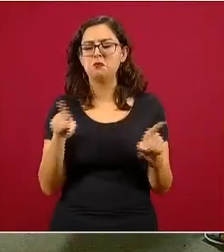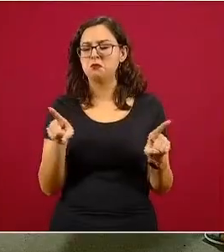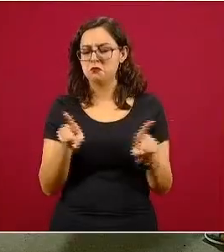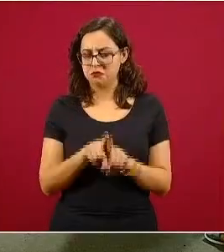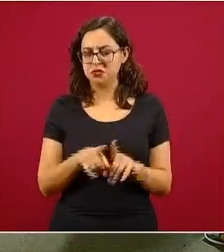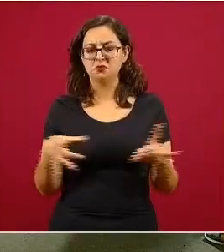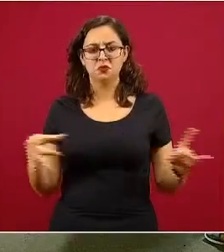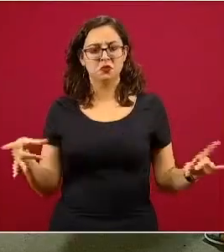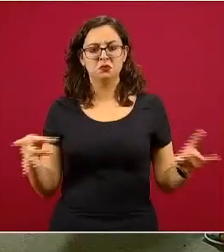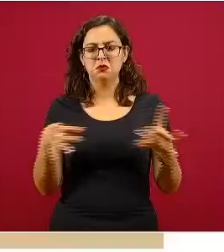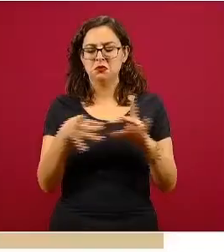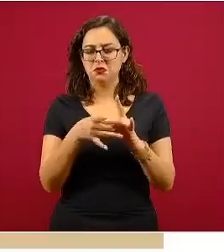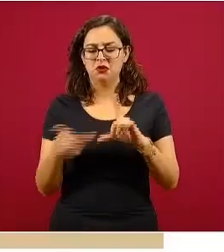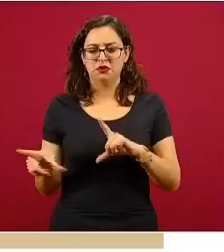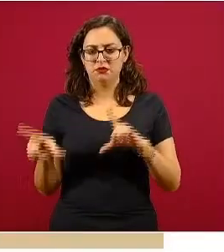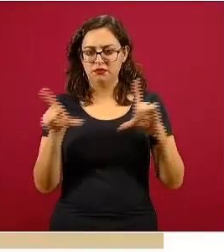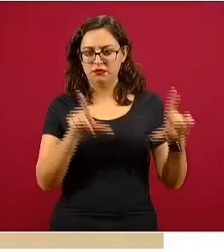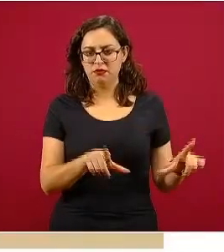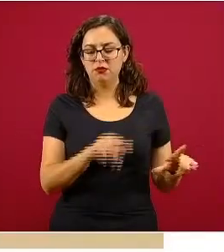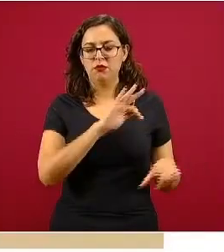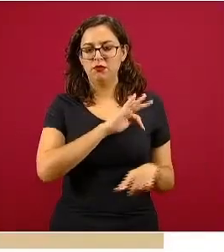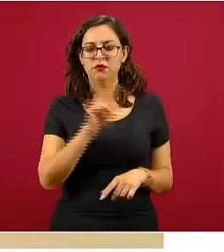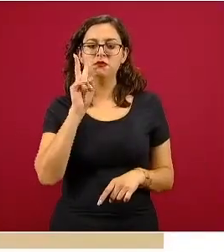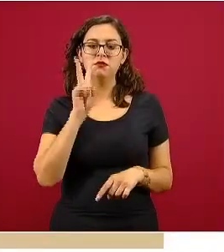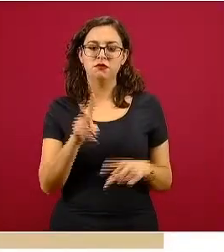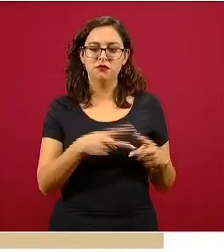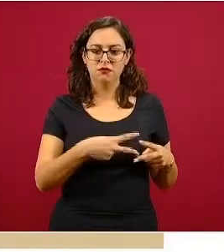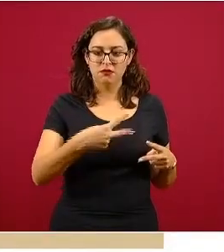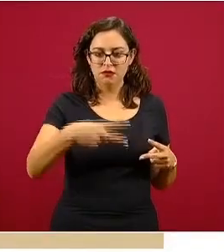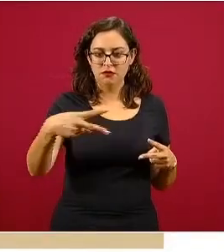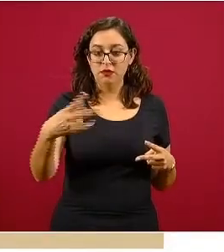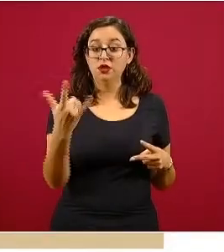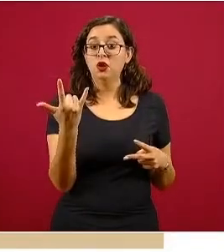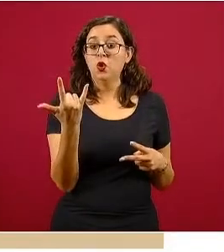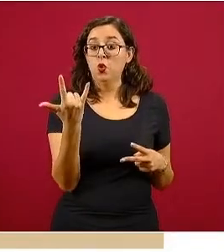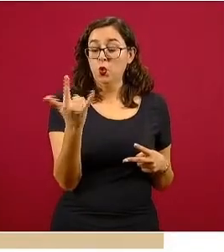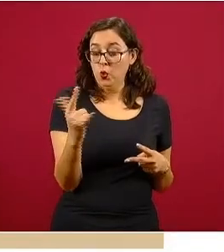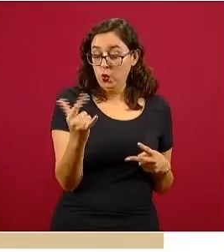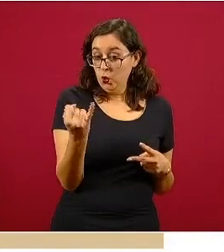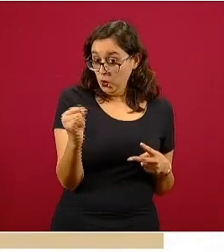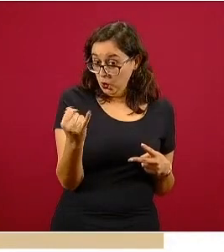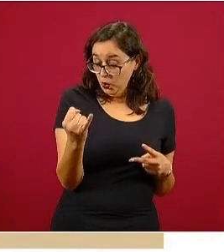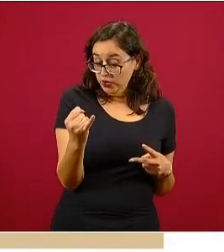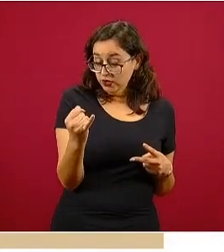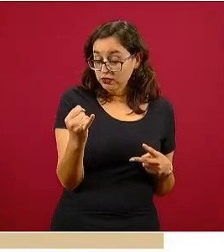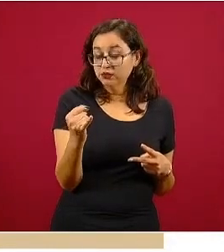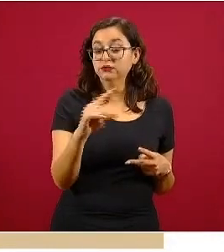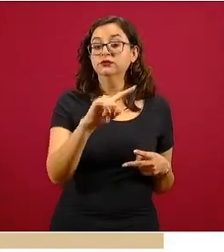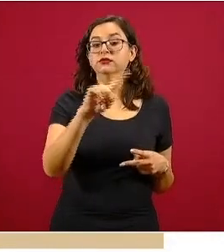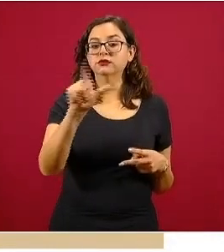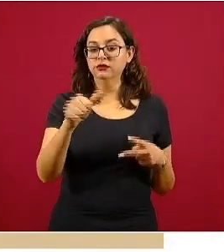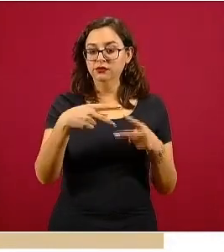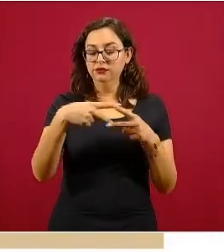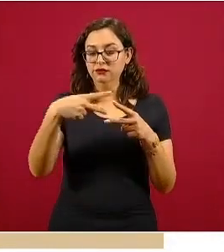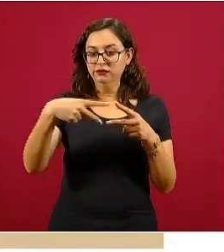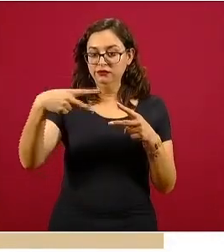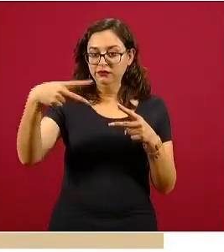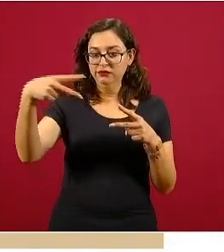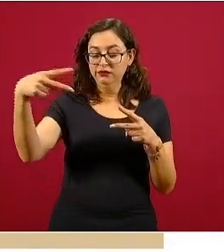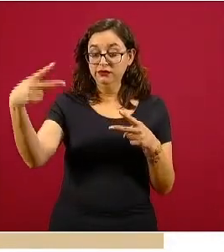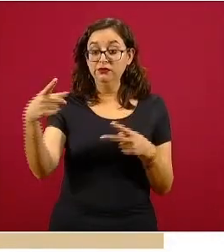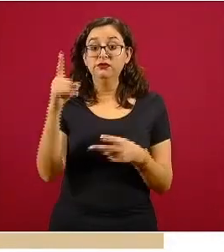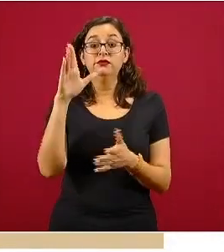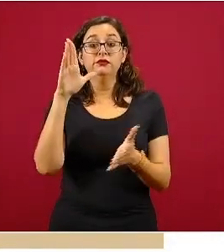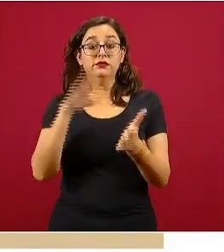Un ascenso importante hasta la quincena de junio, un ascenso menor, pero todavía hasta alcanzar una buena cantidad de personas, casi